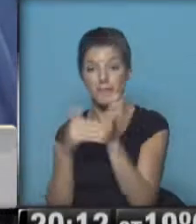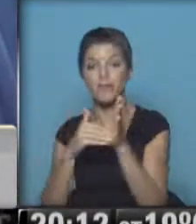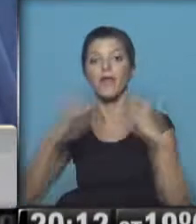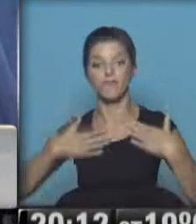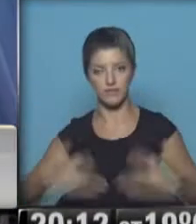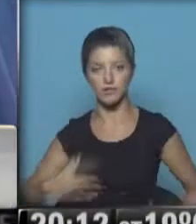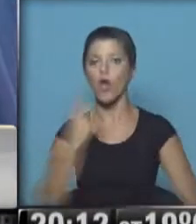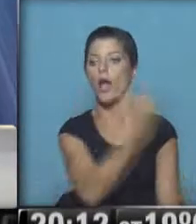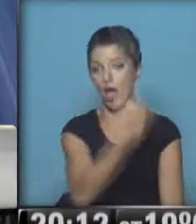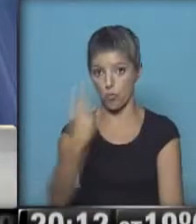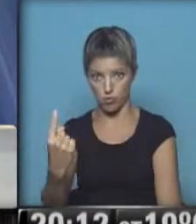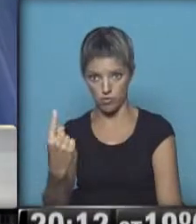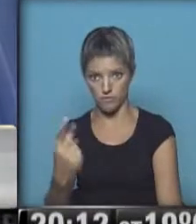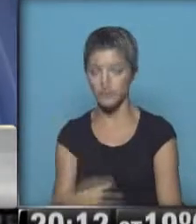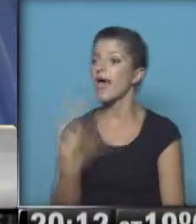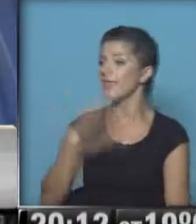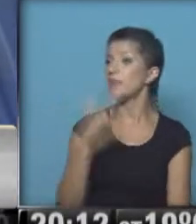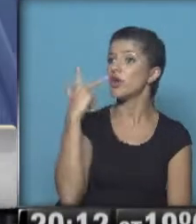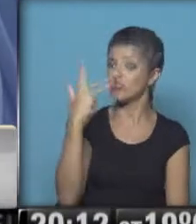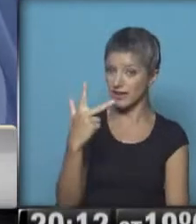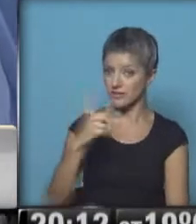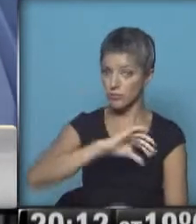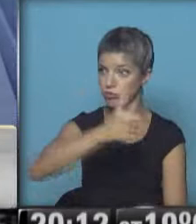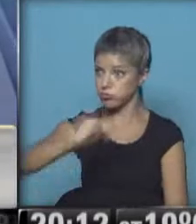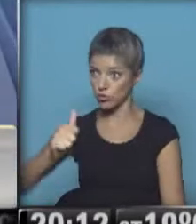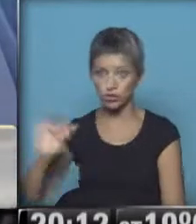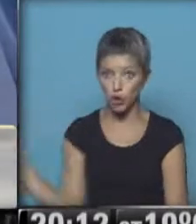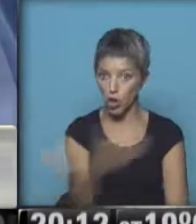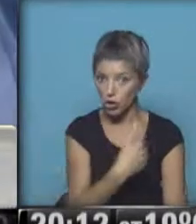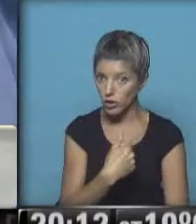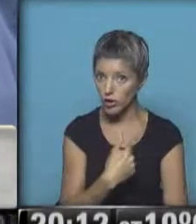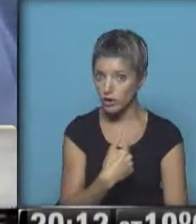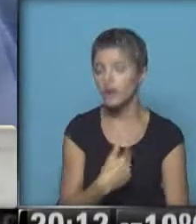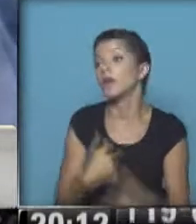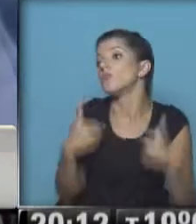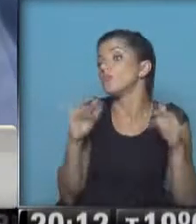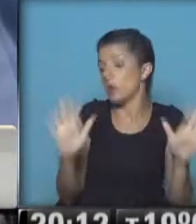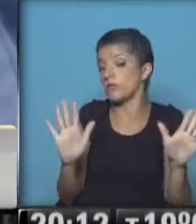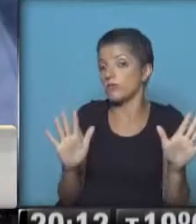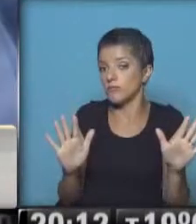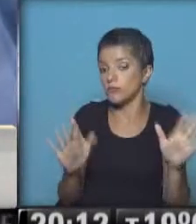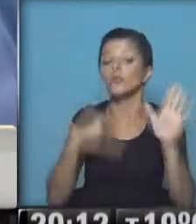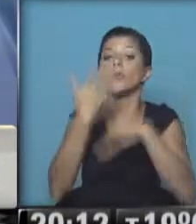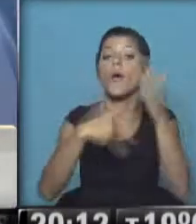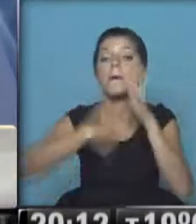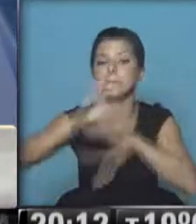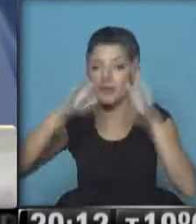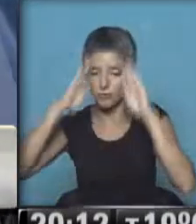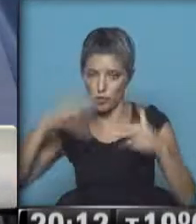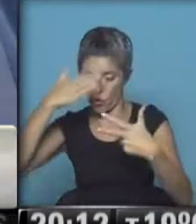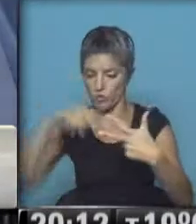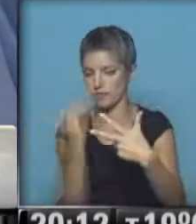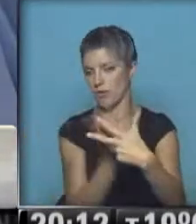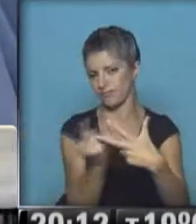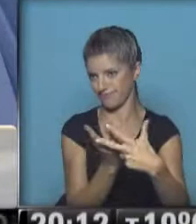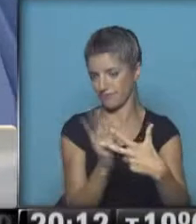física de cada uno. ¿Tienen que jugar los tres partidos, ganar los tres partidos? Bueno, en el caso de donde se juegan más es en los últimos dos,